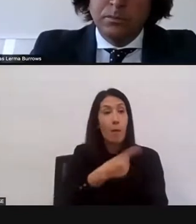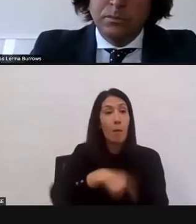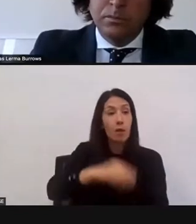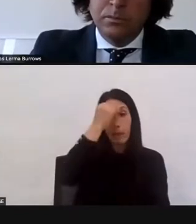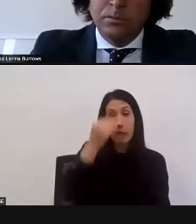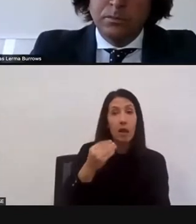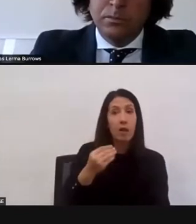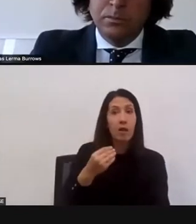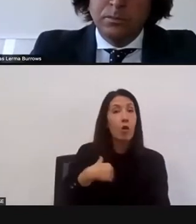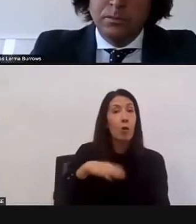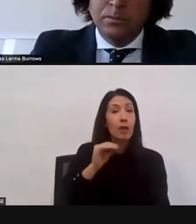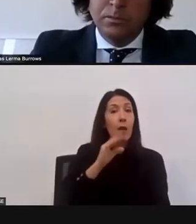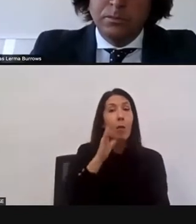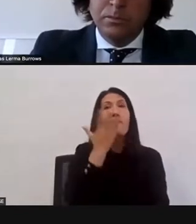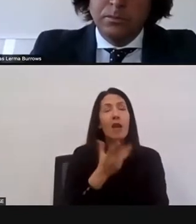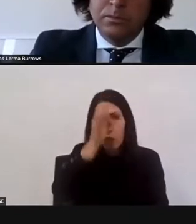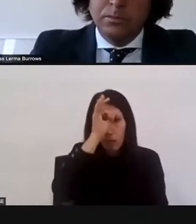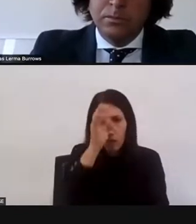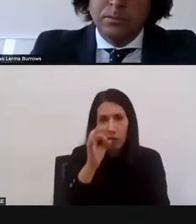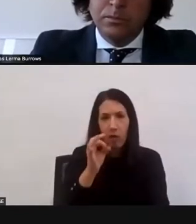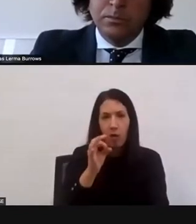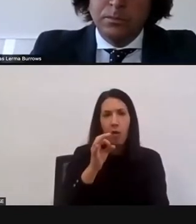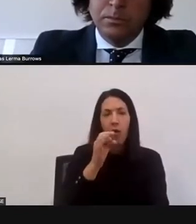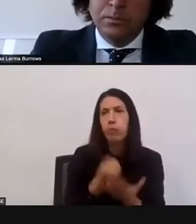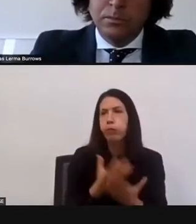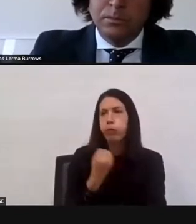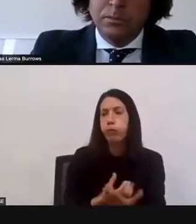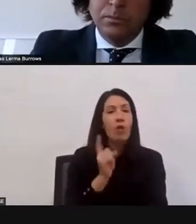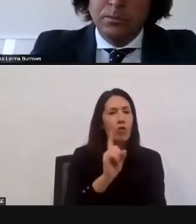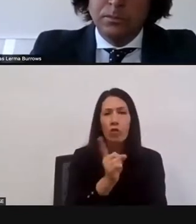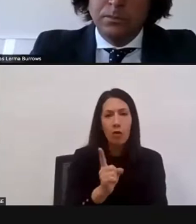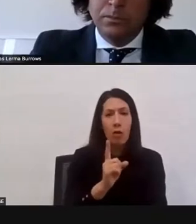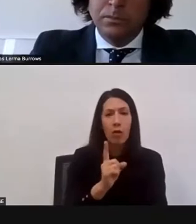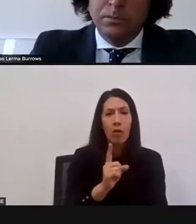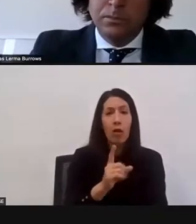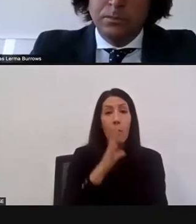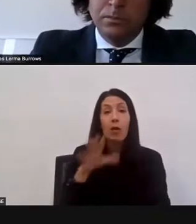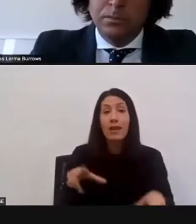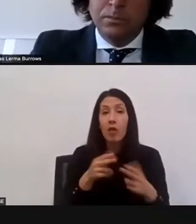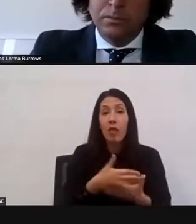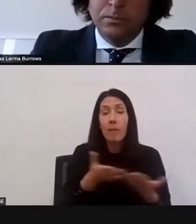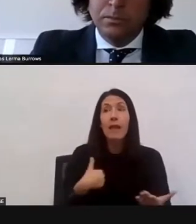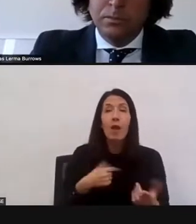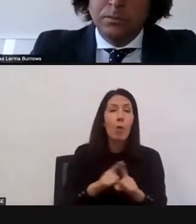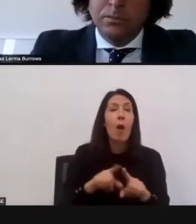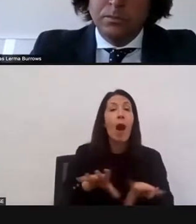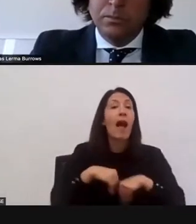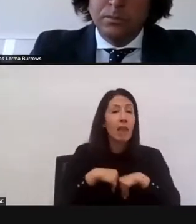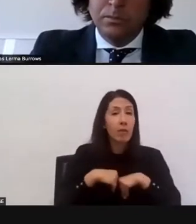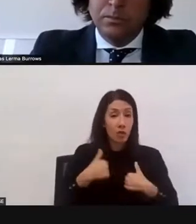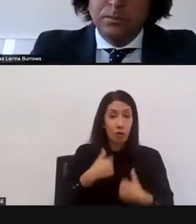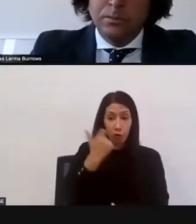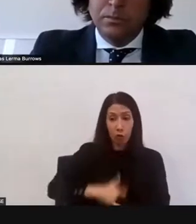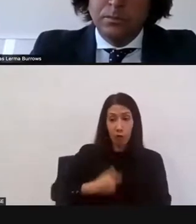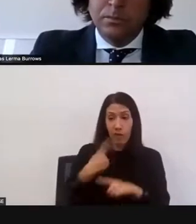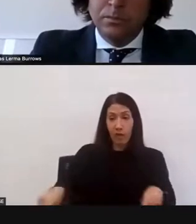delito, no es por desconocimiento, analfabetismo ni ninguna otra circunstancia, porque socialmente están aceptando el que yo soy diferente